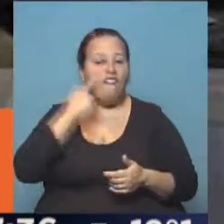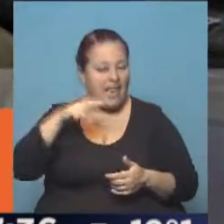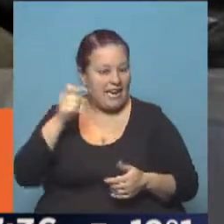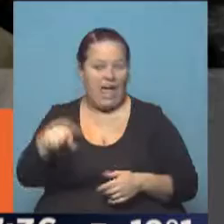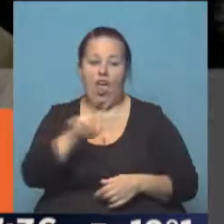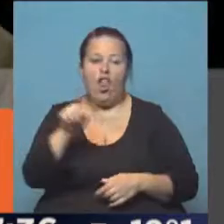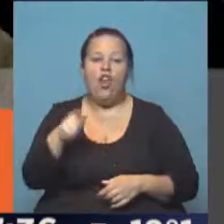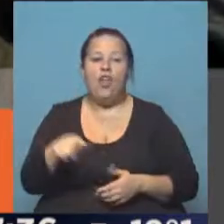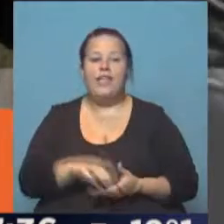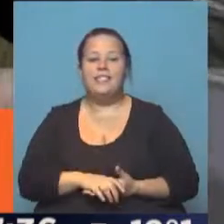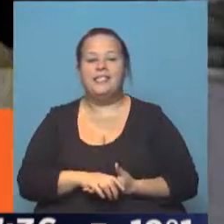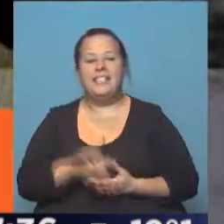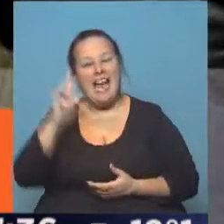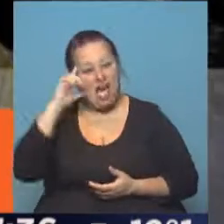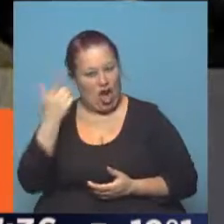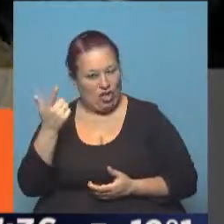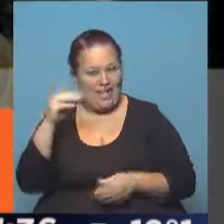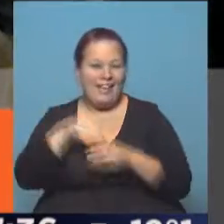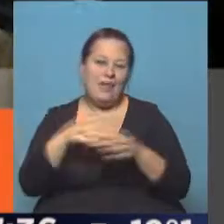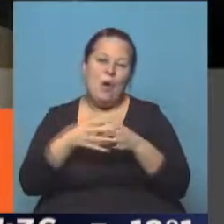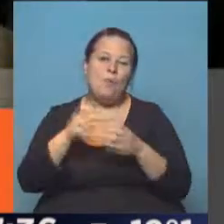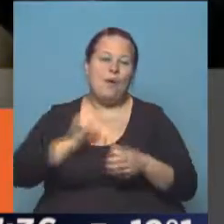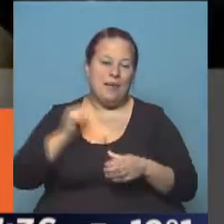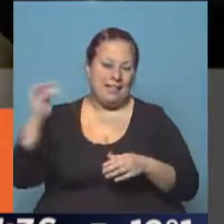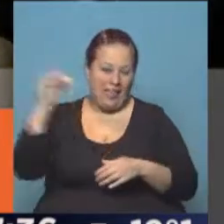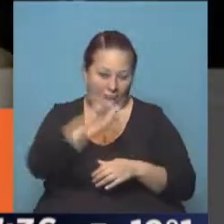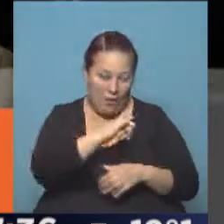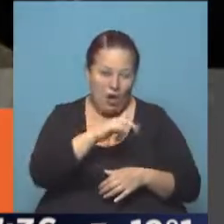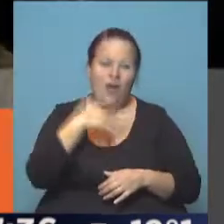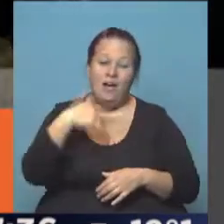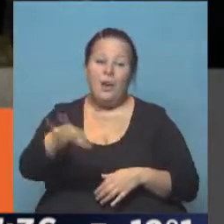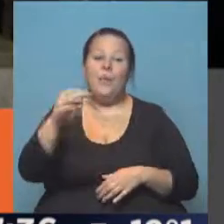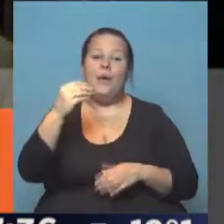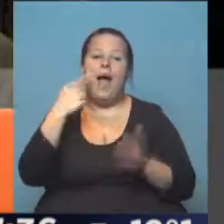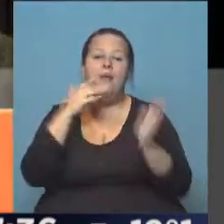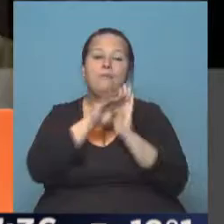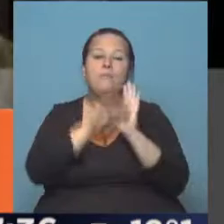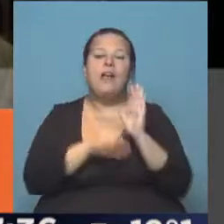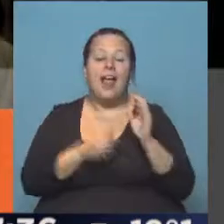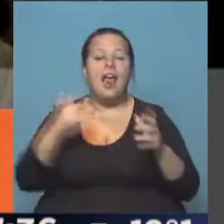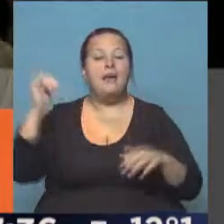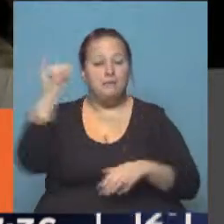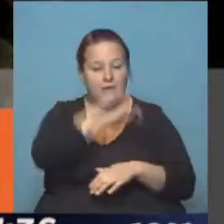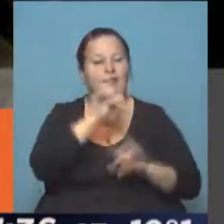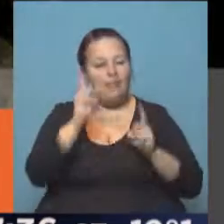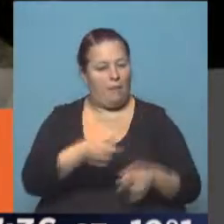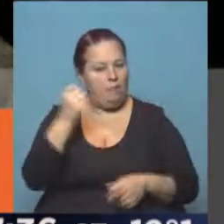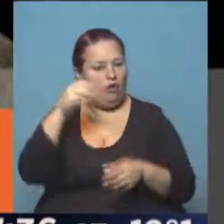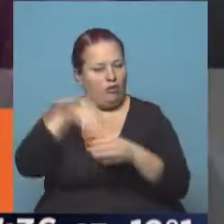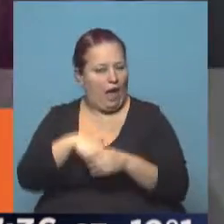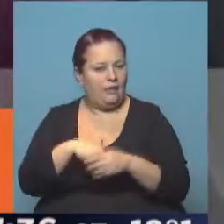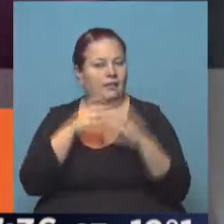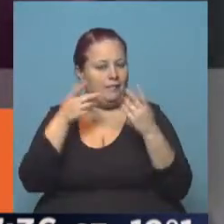era un inocente miembro de la Fuerza Aérea, lo que va a confirmar en los fundamentos es que la Fuerza Aérea tuvo un rol